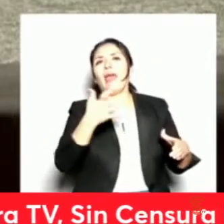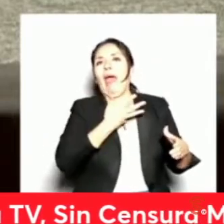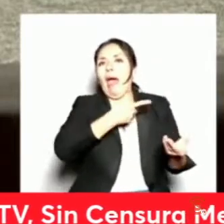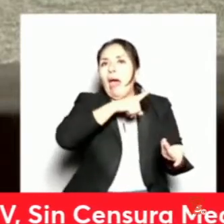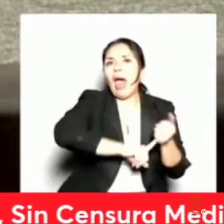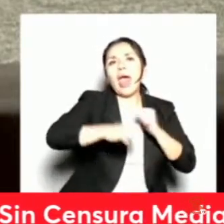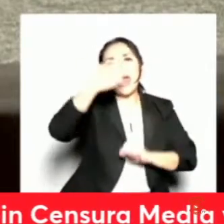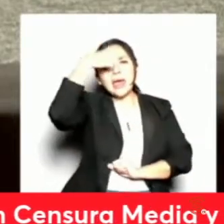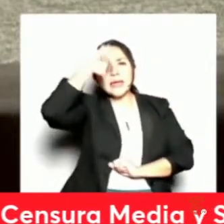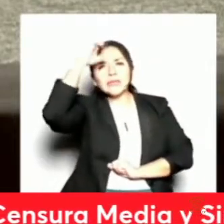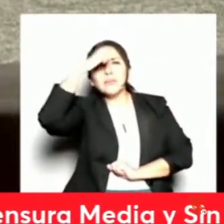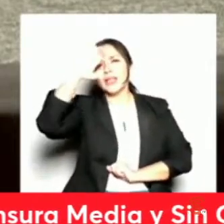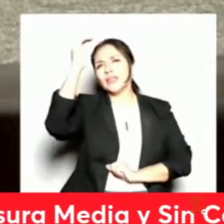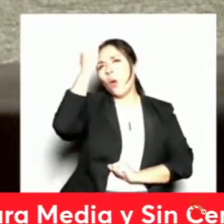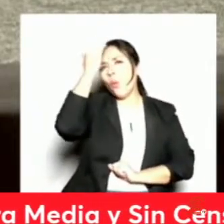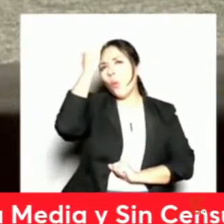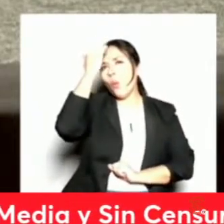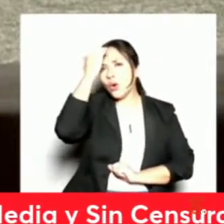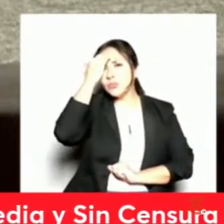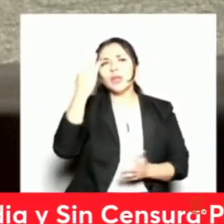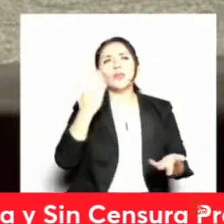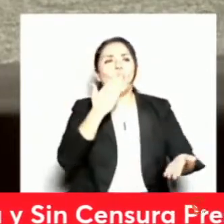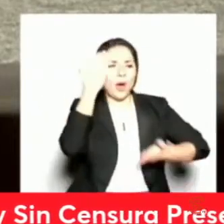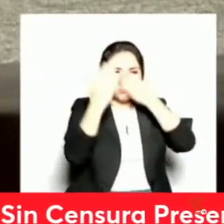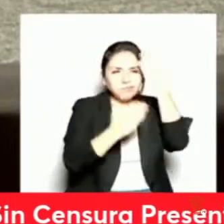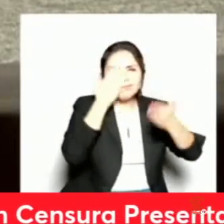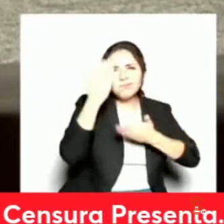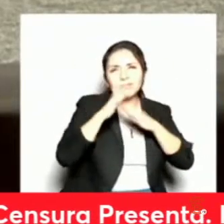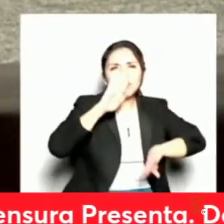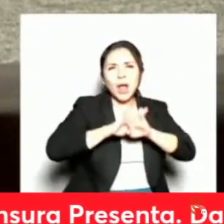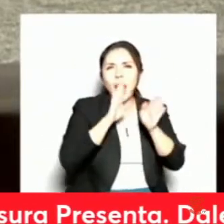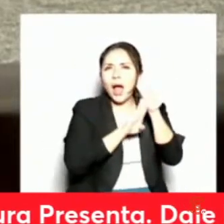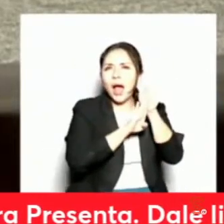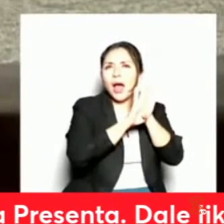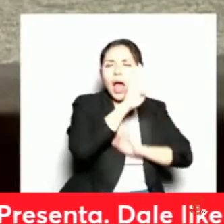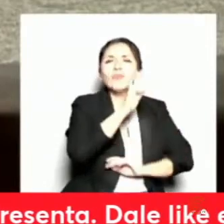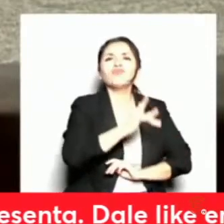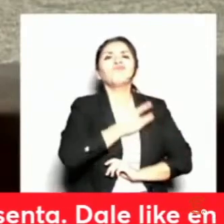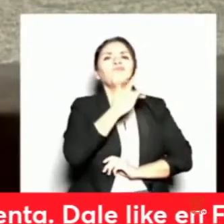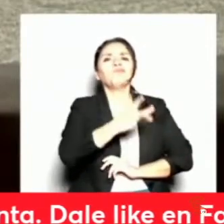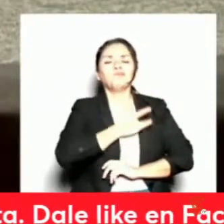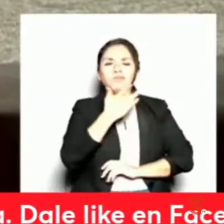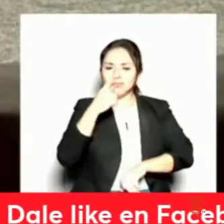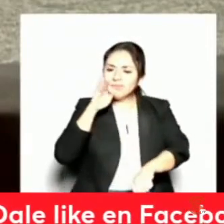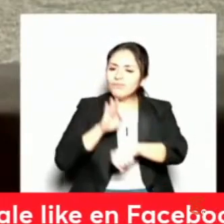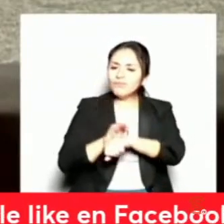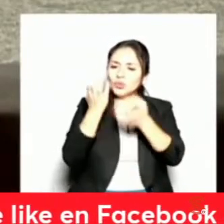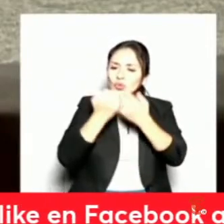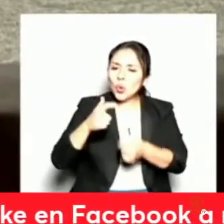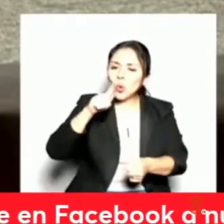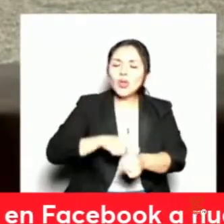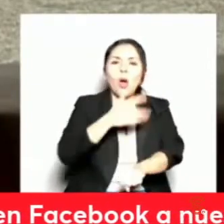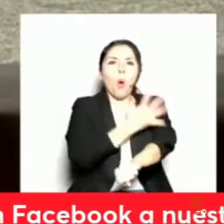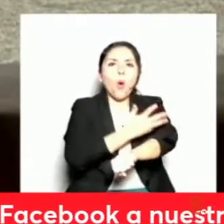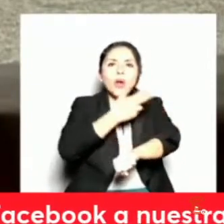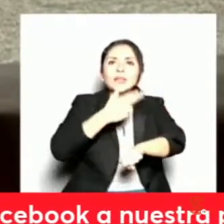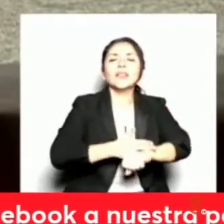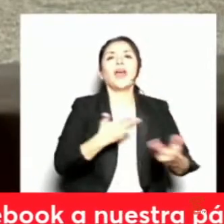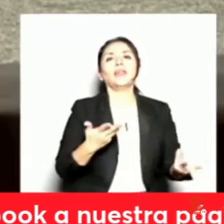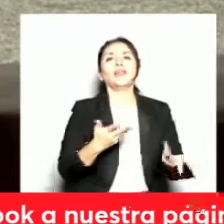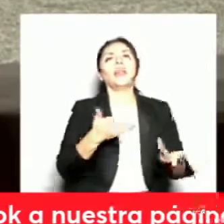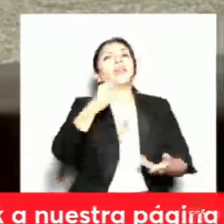experiencia, conocimiento, formación académica, sensibilidad social, honestidad